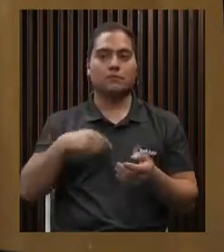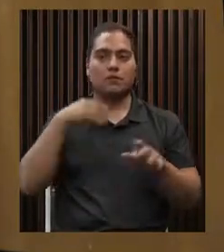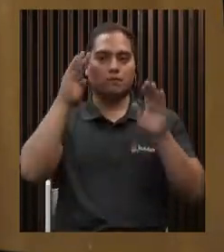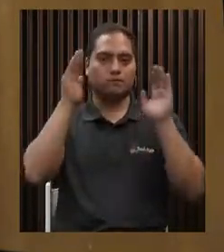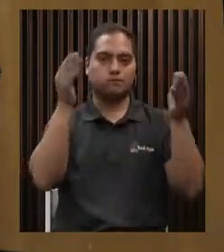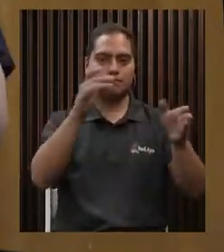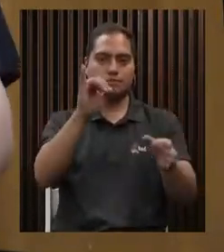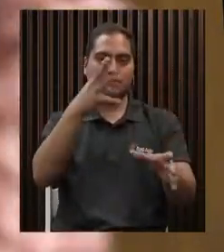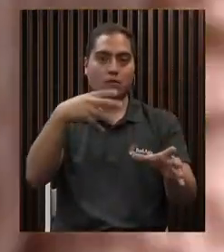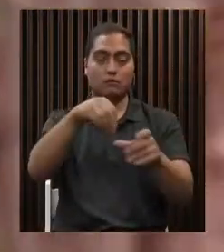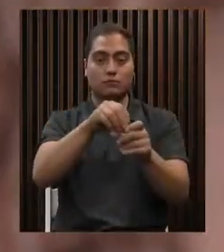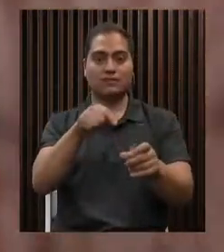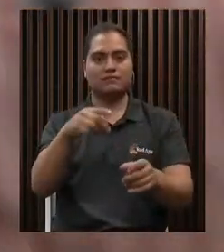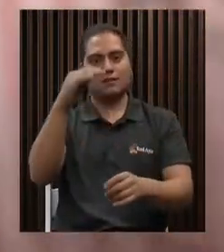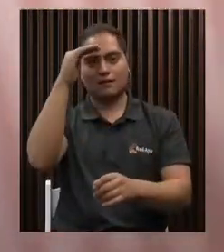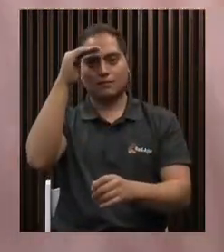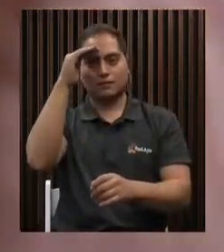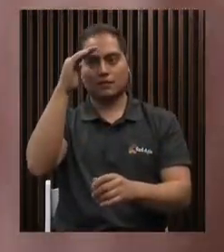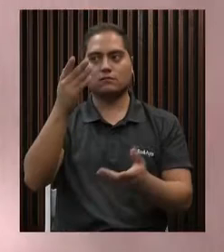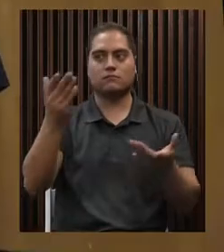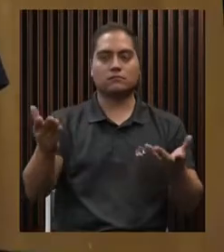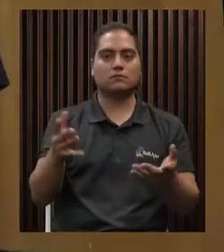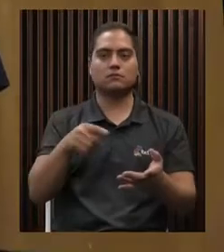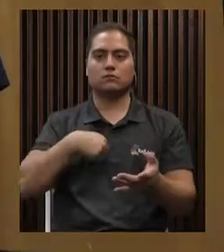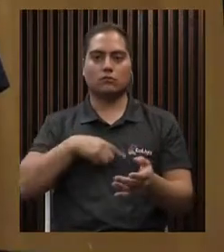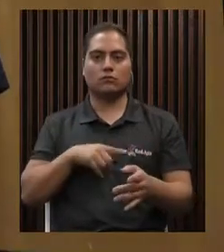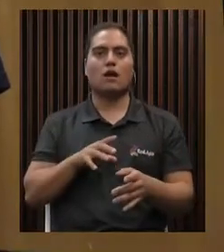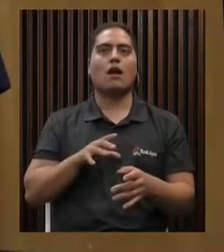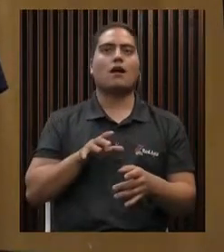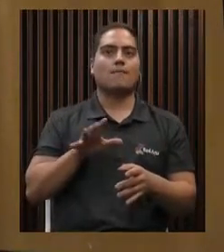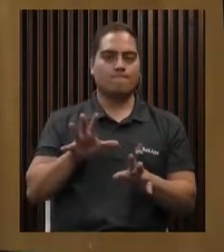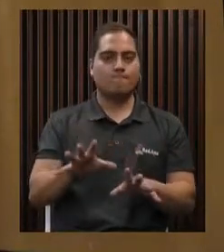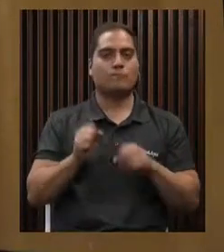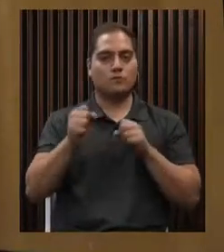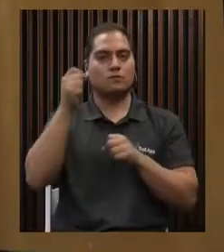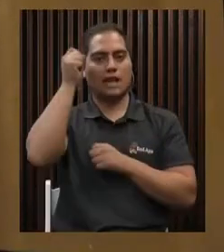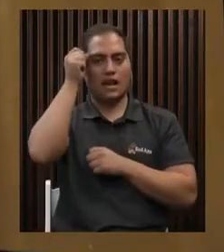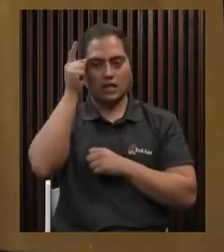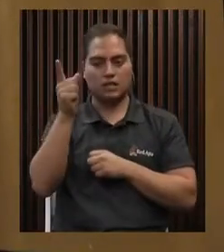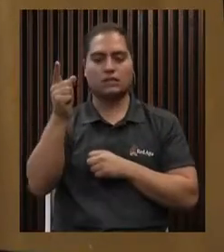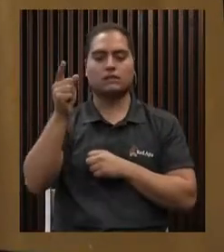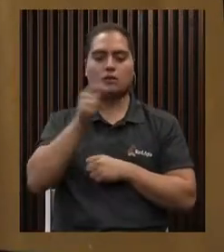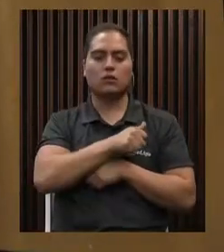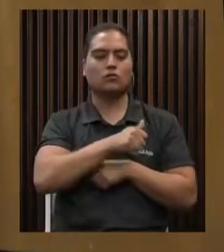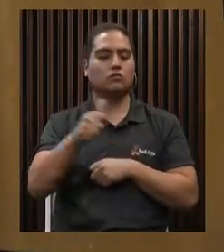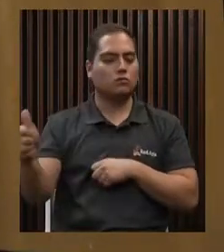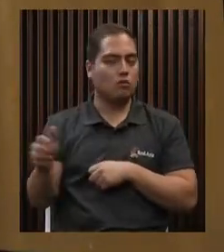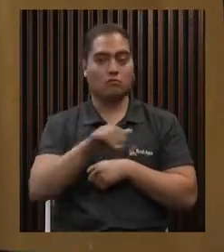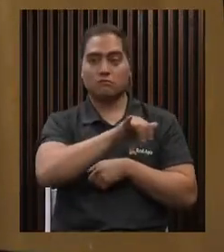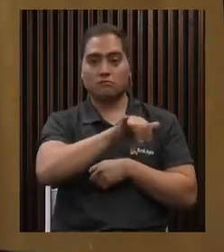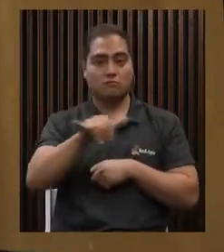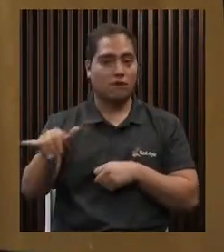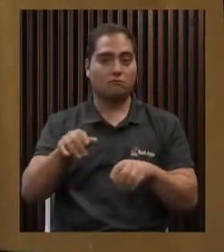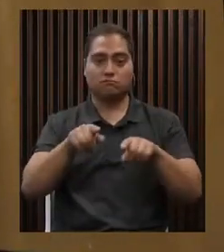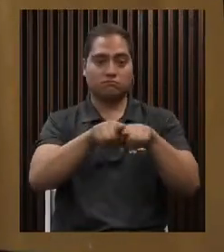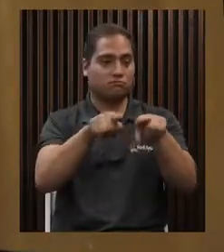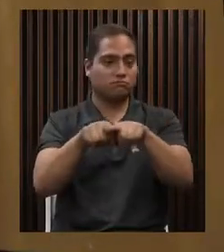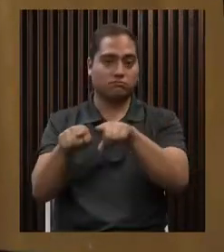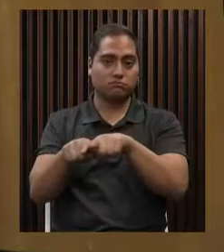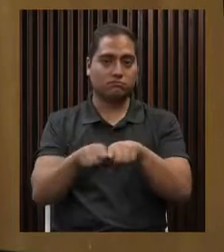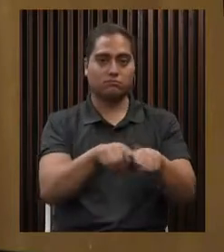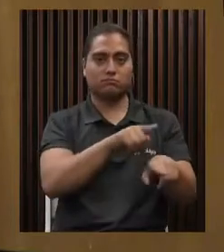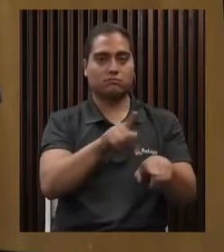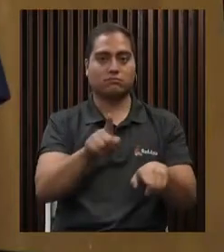la diferencia, o hace la diferencia entre asumir que todos hacen las cosas igual y entender que todos hacemos las cosas